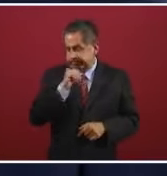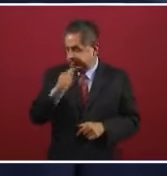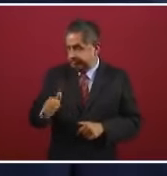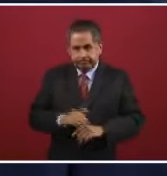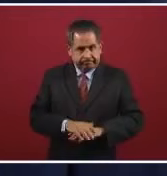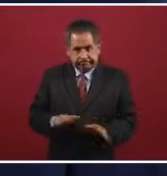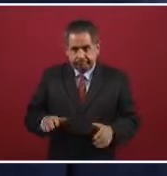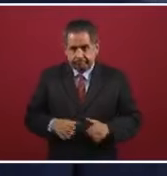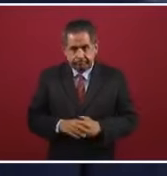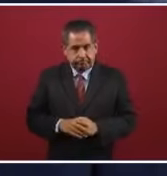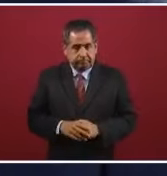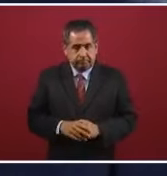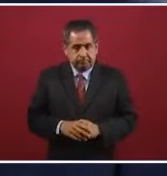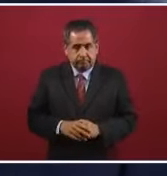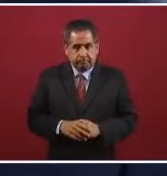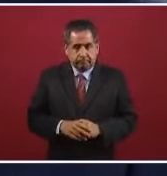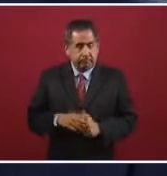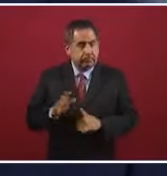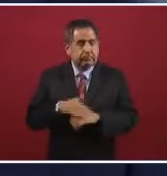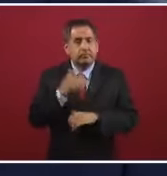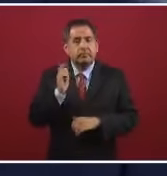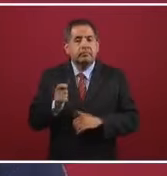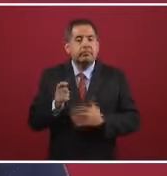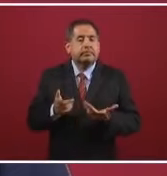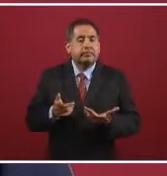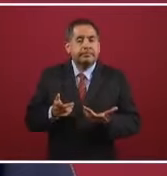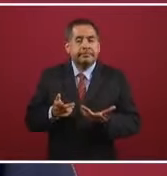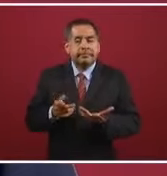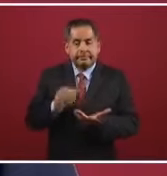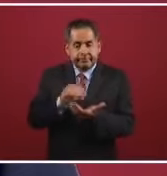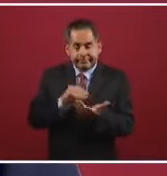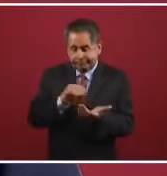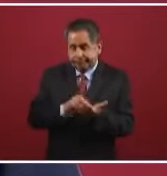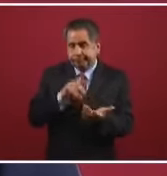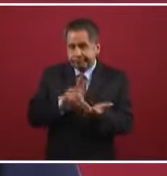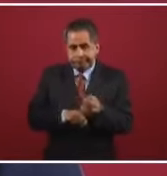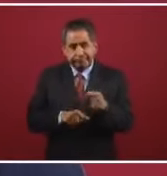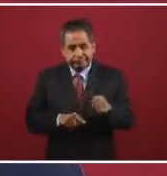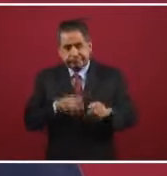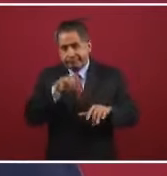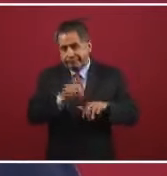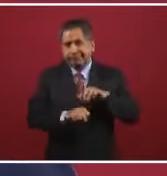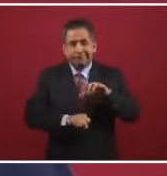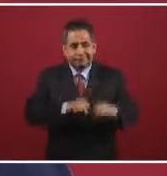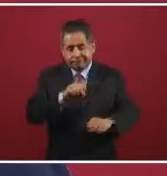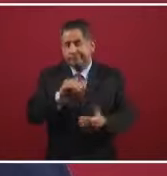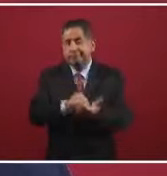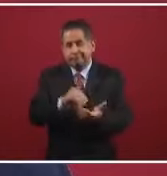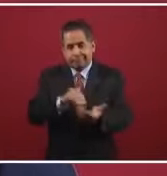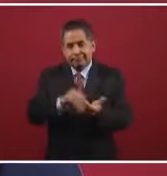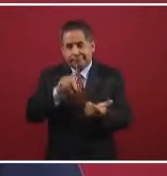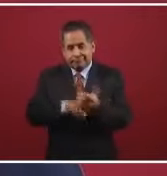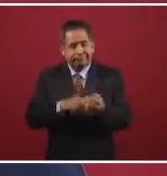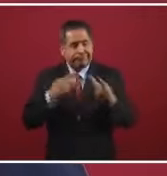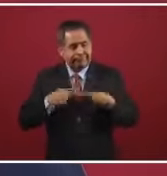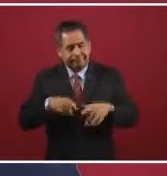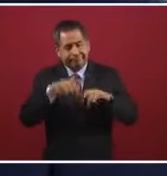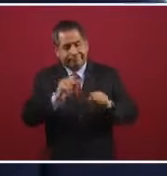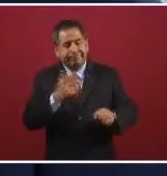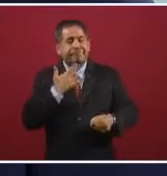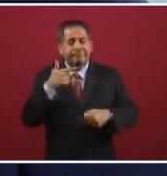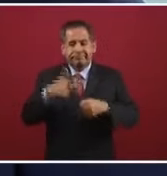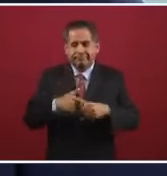¿Por qué digo esto? Porque se sigue deteniendo a personas. Ahora